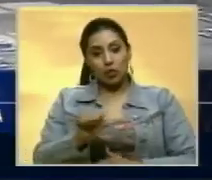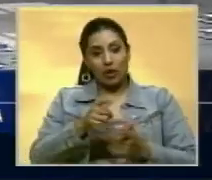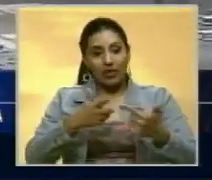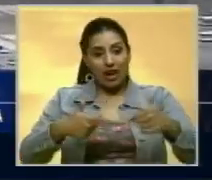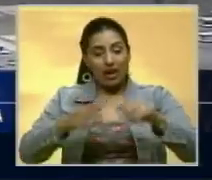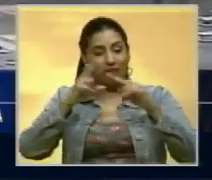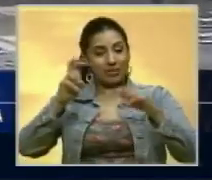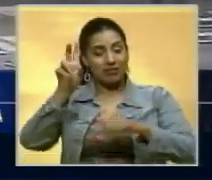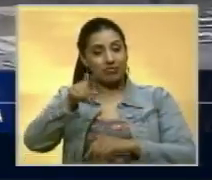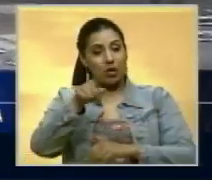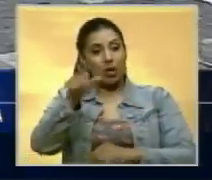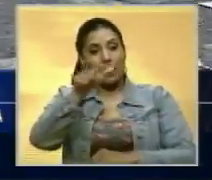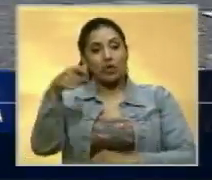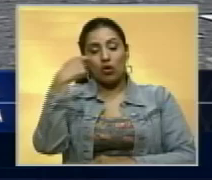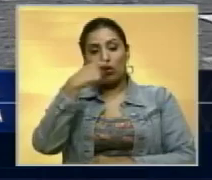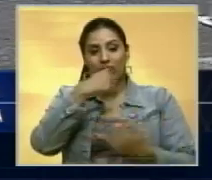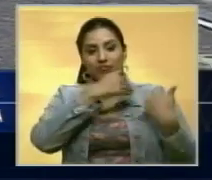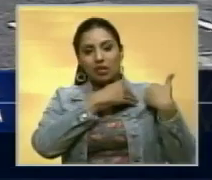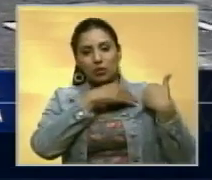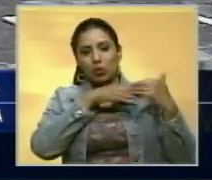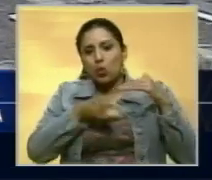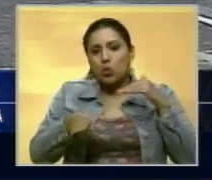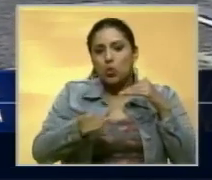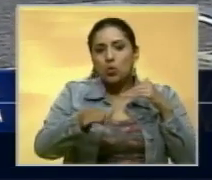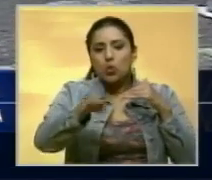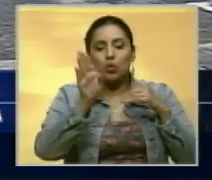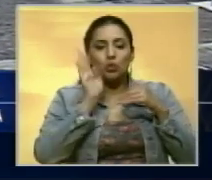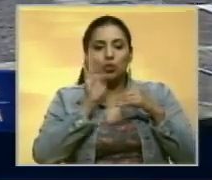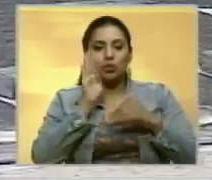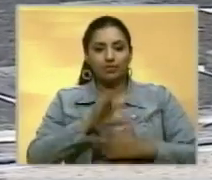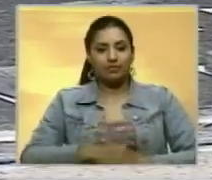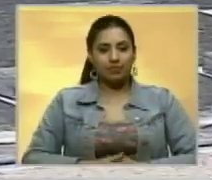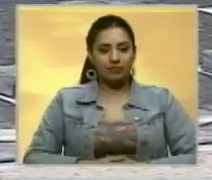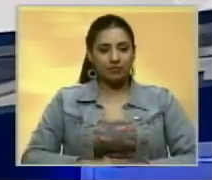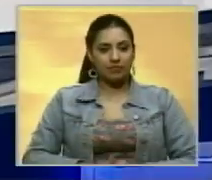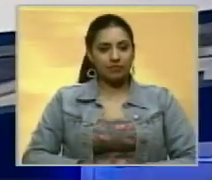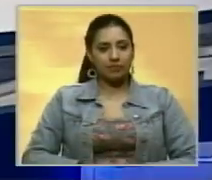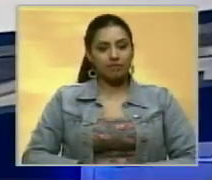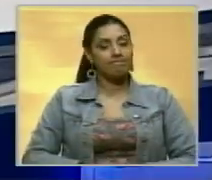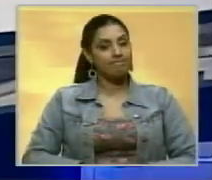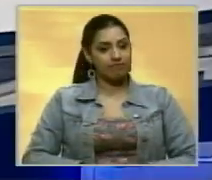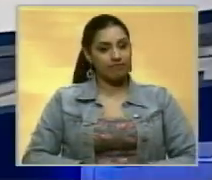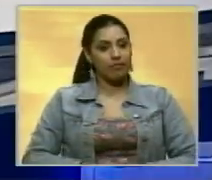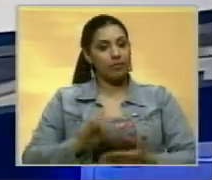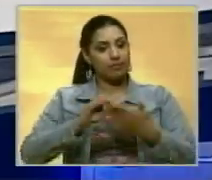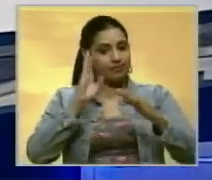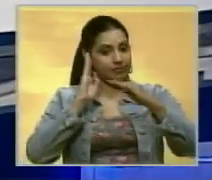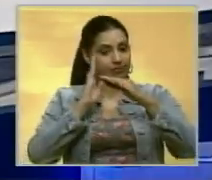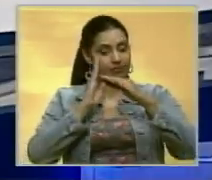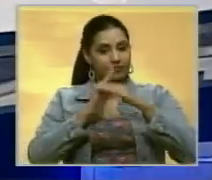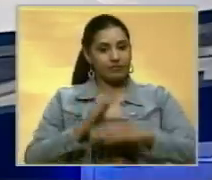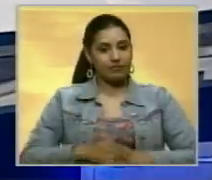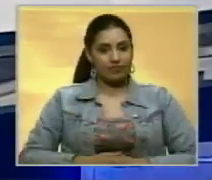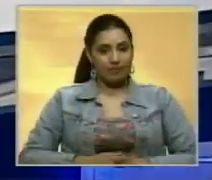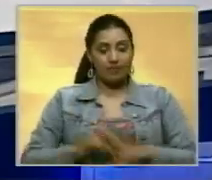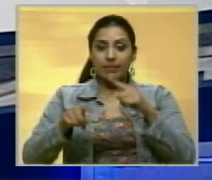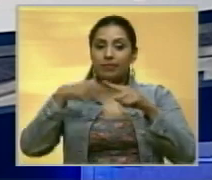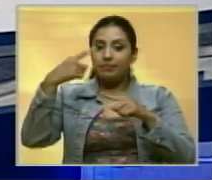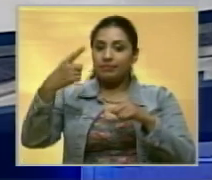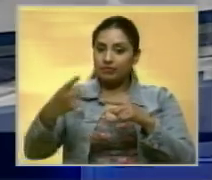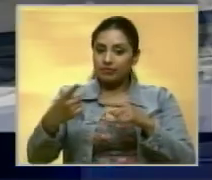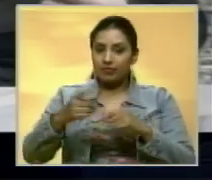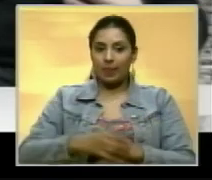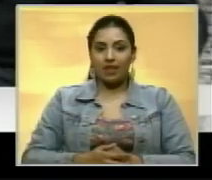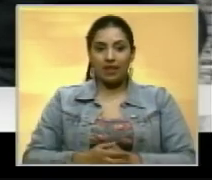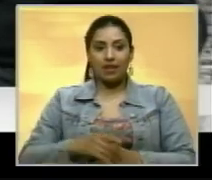lago. Investigan si los carteles de la droga abrieron una ruta de tráfico en la zona. Es momento de hacer una nueva pausa. Pero al